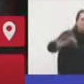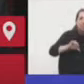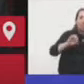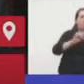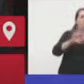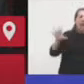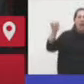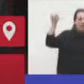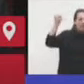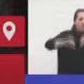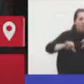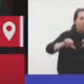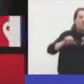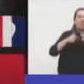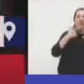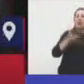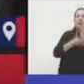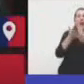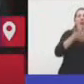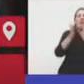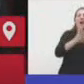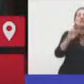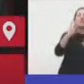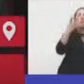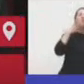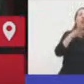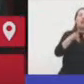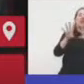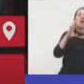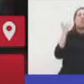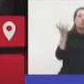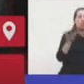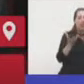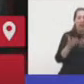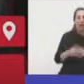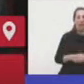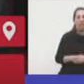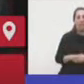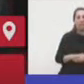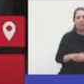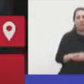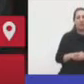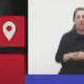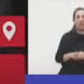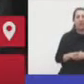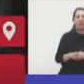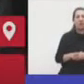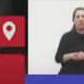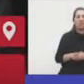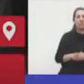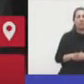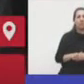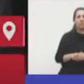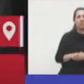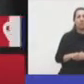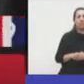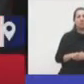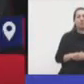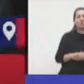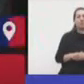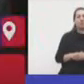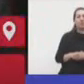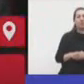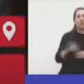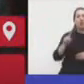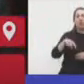perder credibilidad y hasta de perder el trabajo. Después en las redes, Josecito 43 dice, Leuco es tal cosa